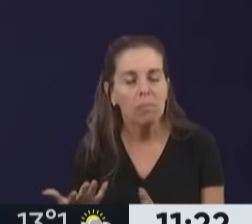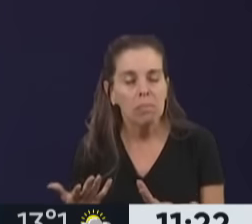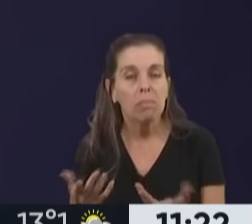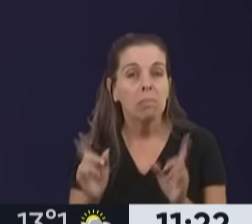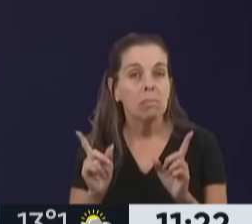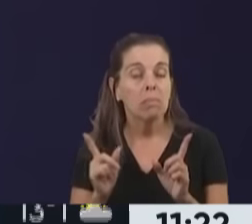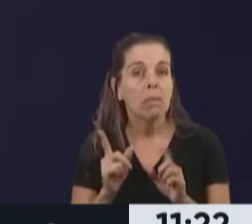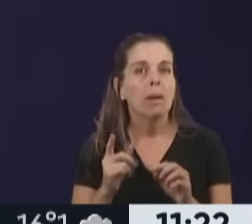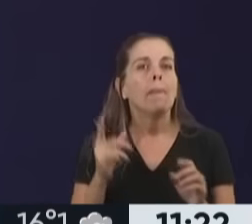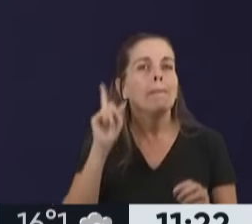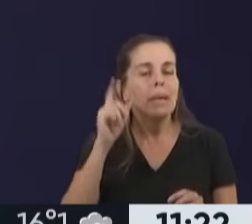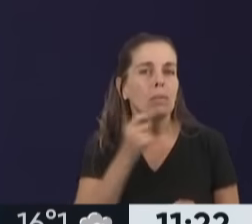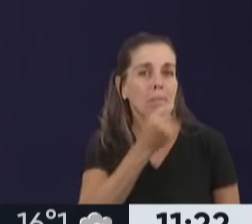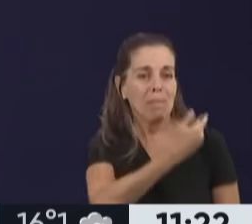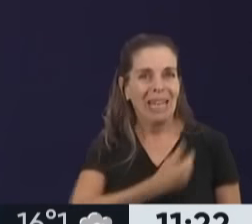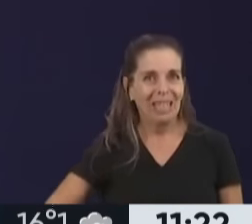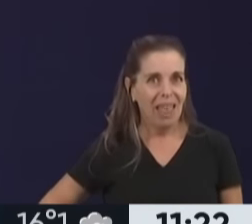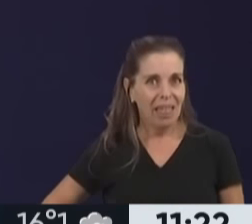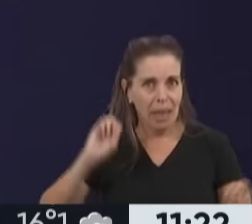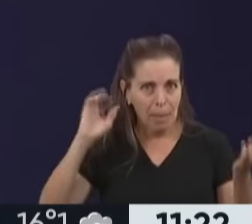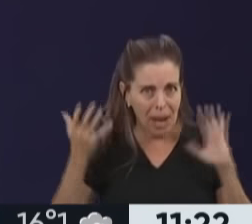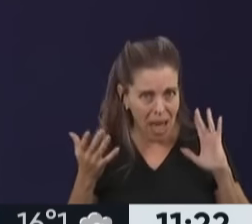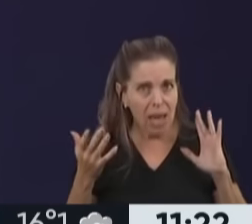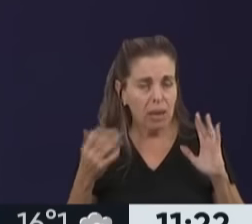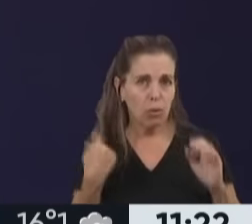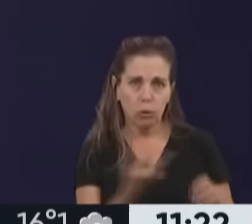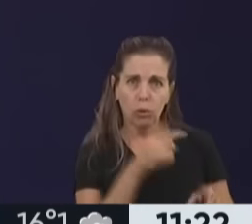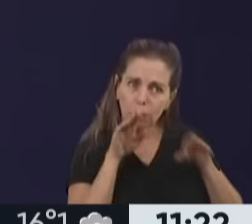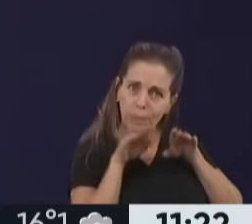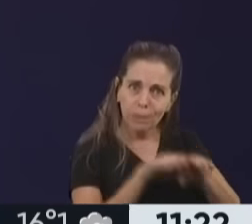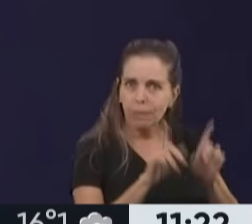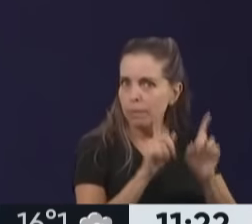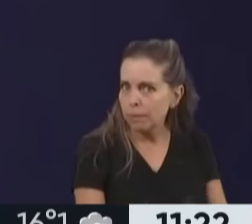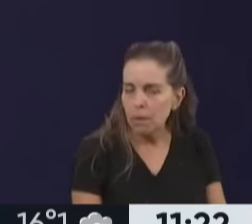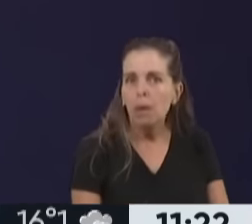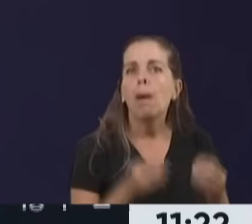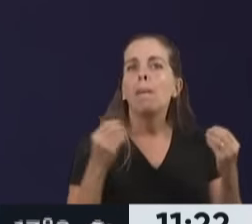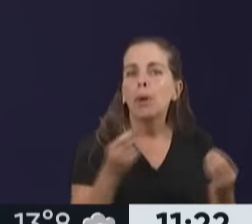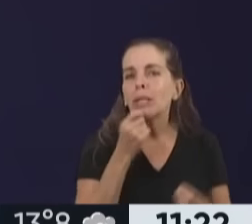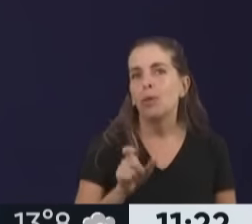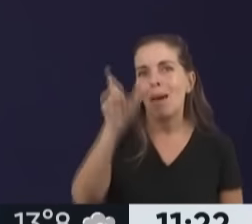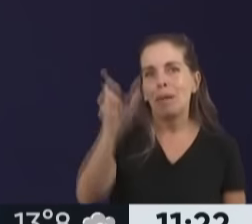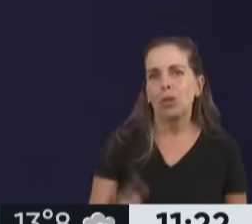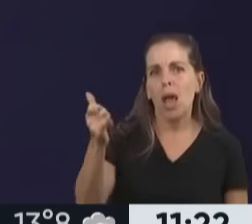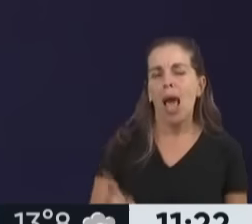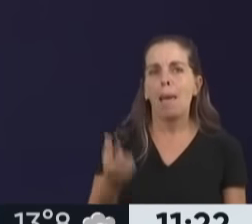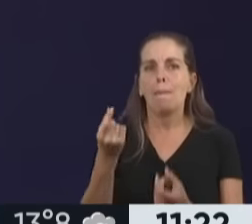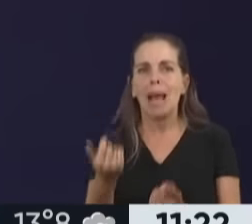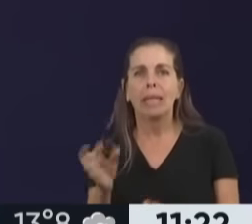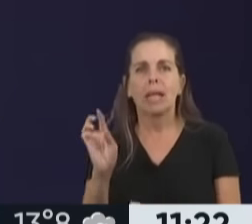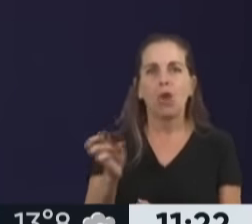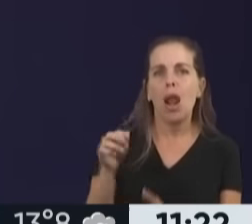plantear el presidente y es la línea que vamos a seguir siempre es efectivamente Porque si tenés dinero que en algún